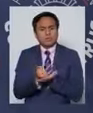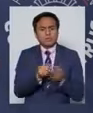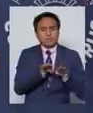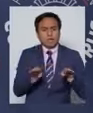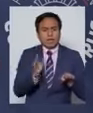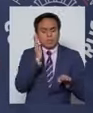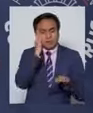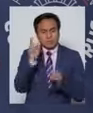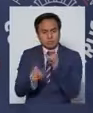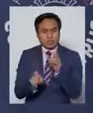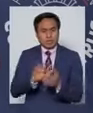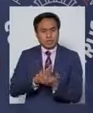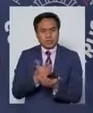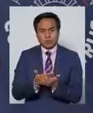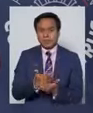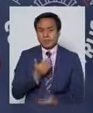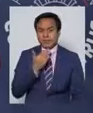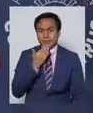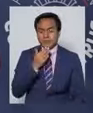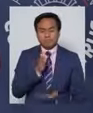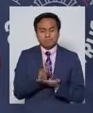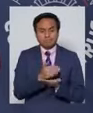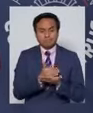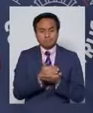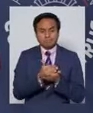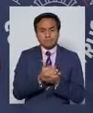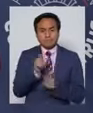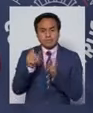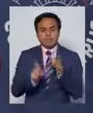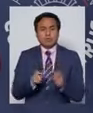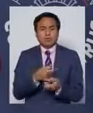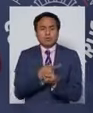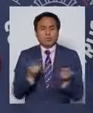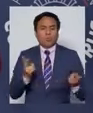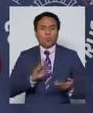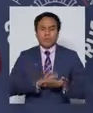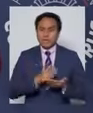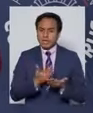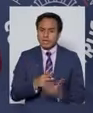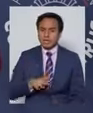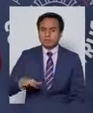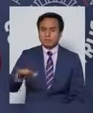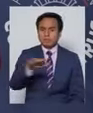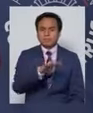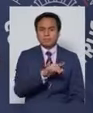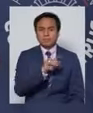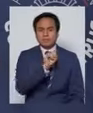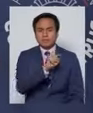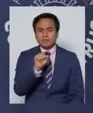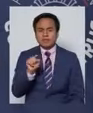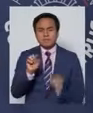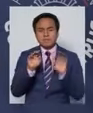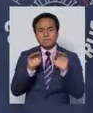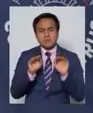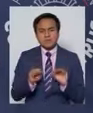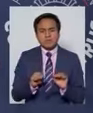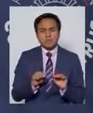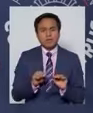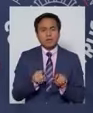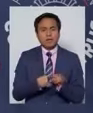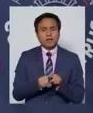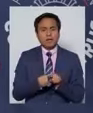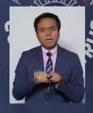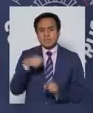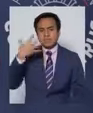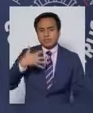salud. Se trata también de una estrategia de salud pública, una estrategia de trazar, como lo acabo de mencionar, de hacer una